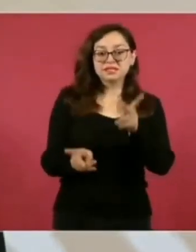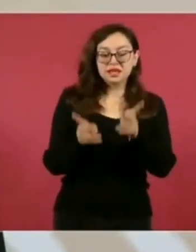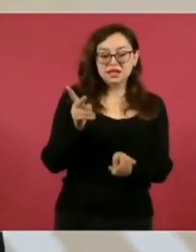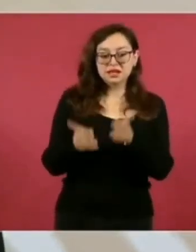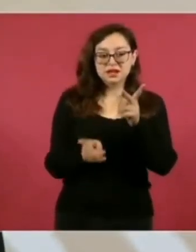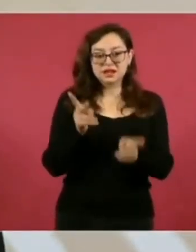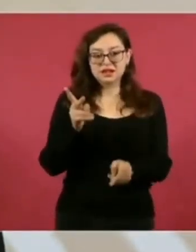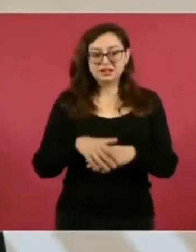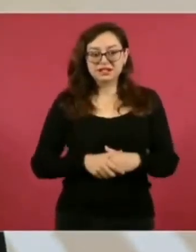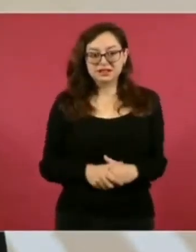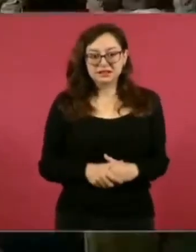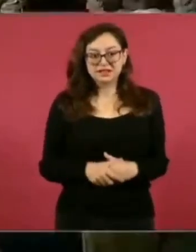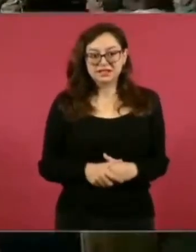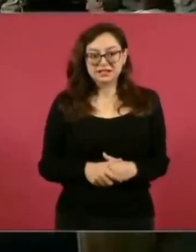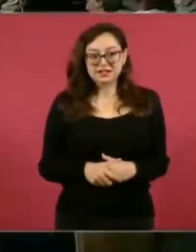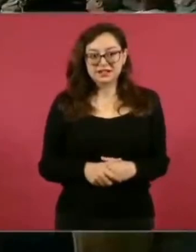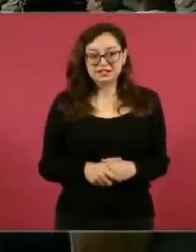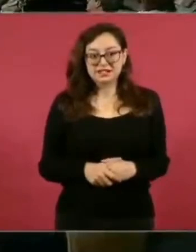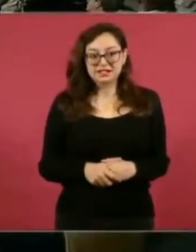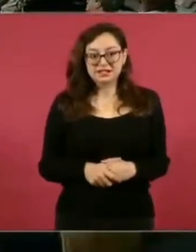y que me ayudara